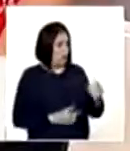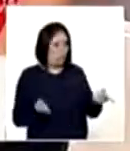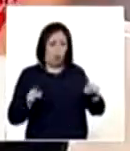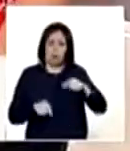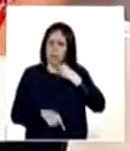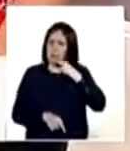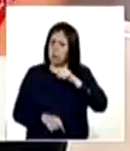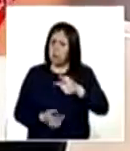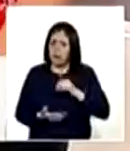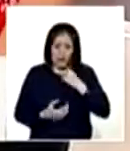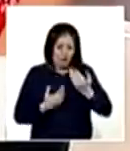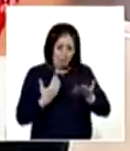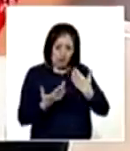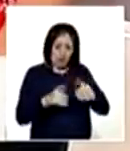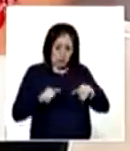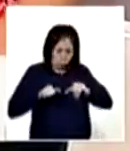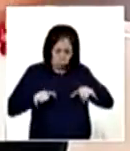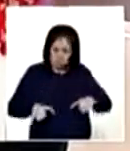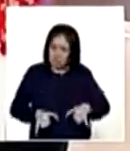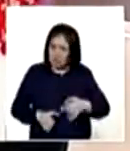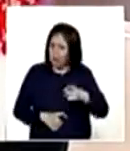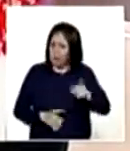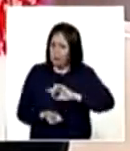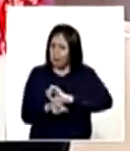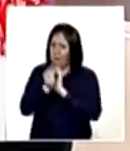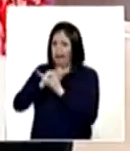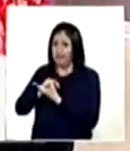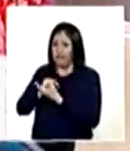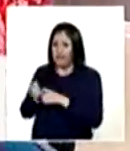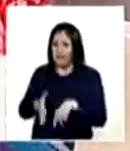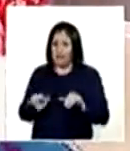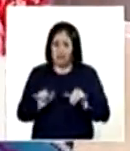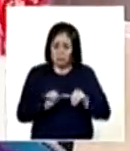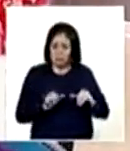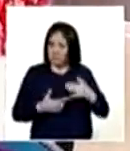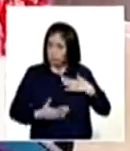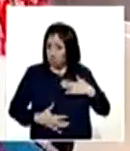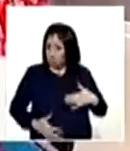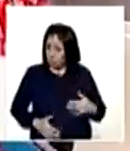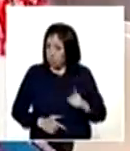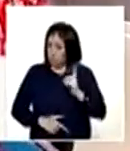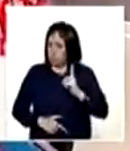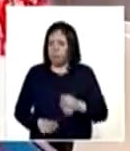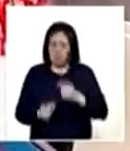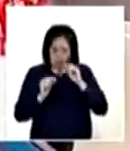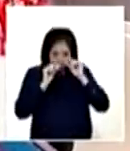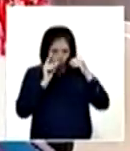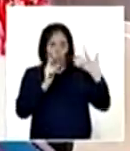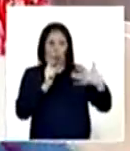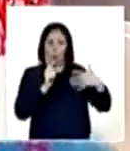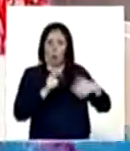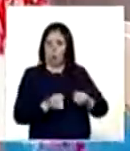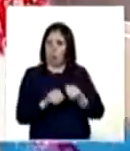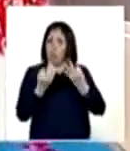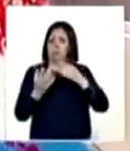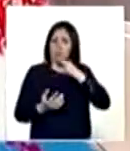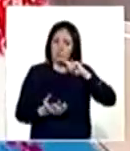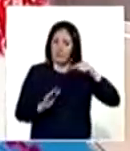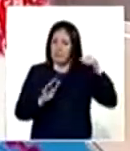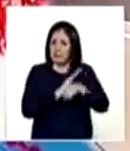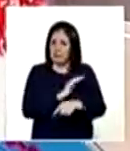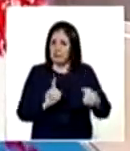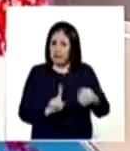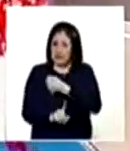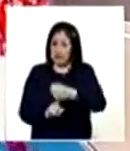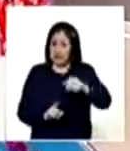se presentaban con sus medidas, las reinas cambiaron los centímetros de sus cuerpos por las sorprendentes cifras de las mujeres asesinadas y agredidas en